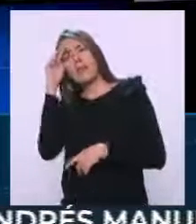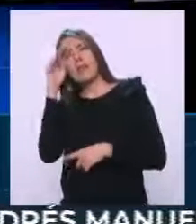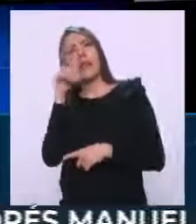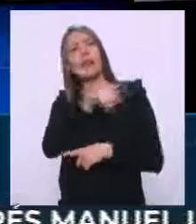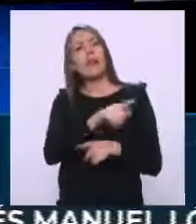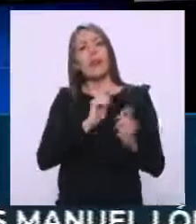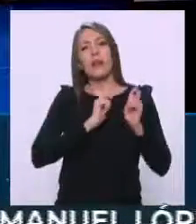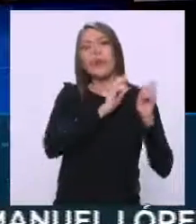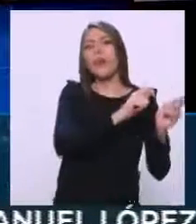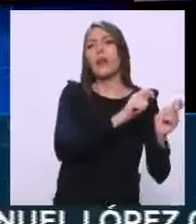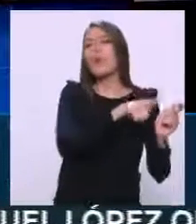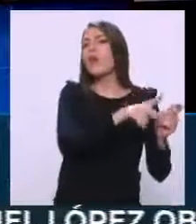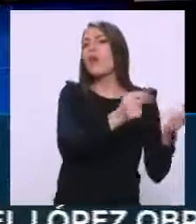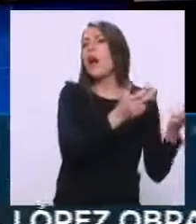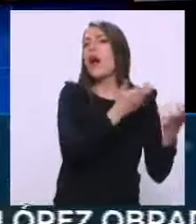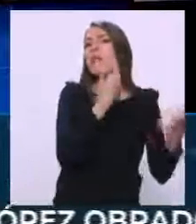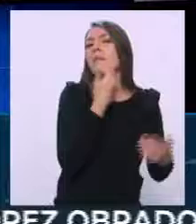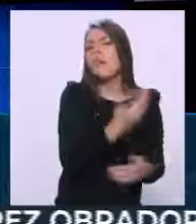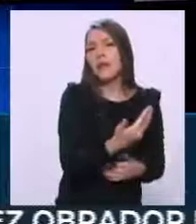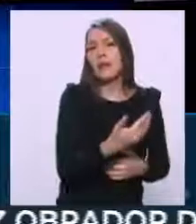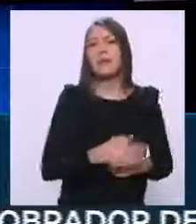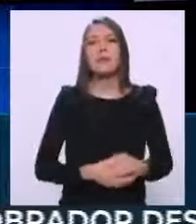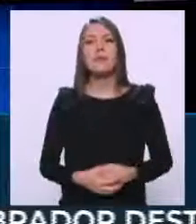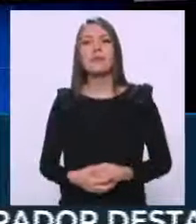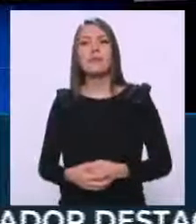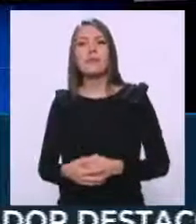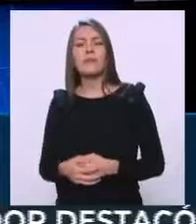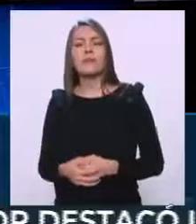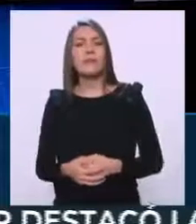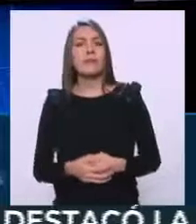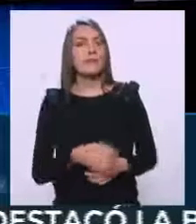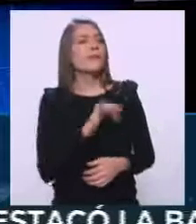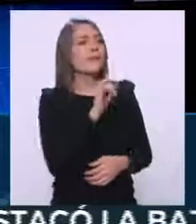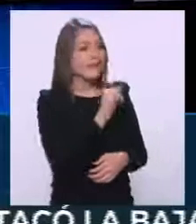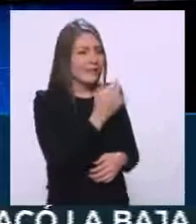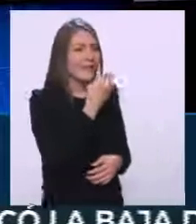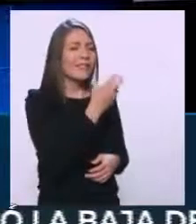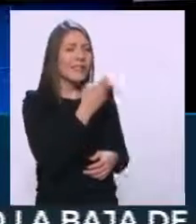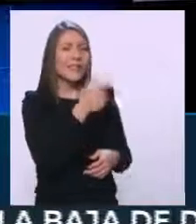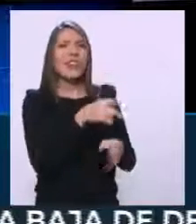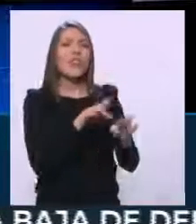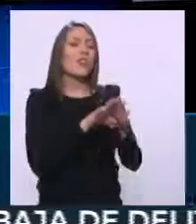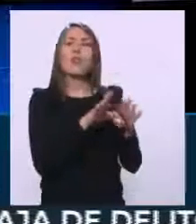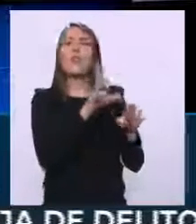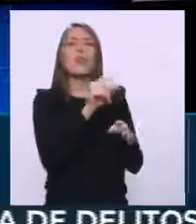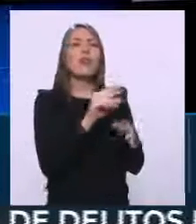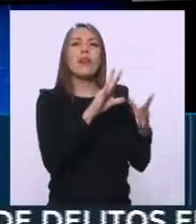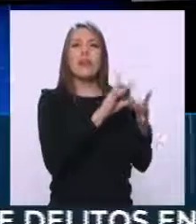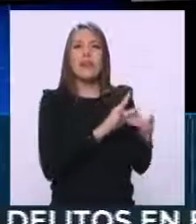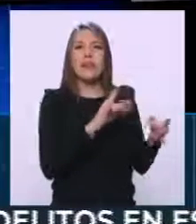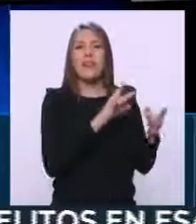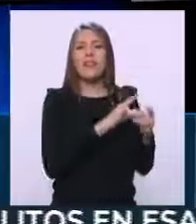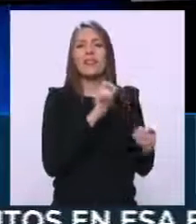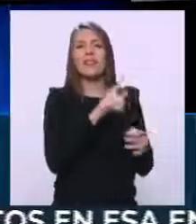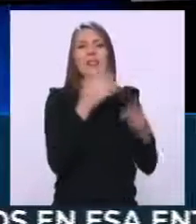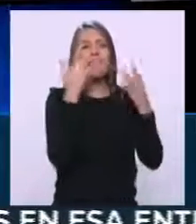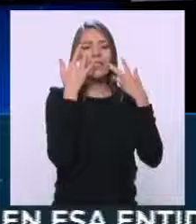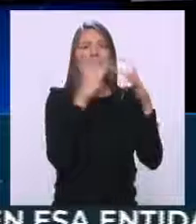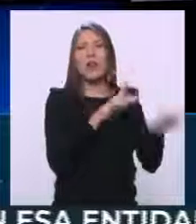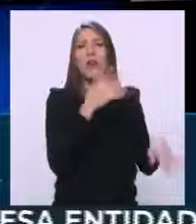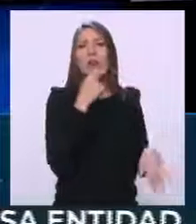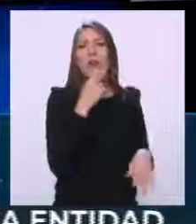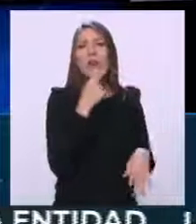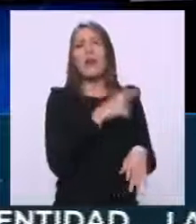es un poco la nota que se ha hecho invisible de la salida de Jiménez Espriu. Se ha hablado mucho de su preocupación, de que las Fuerzas